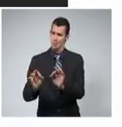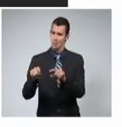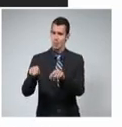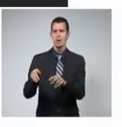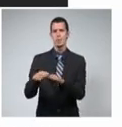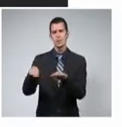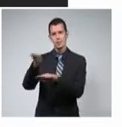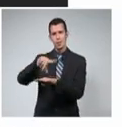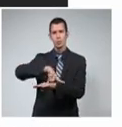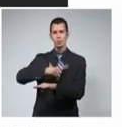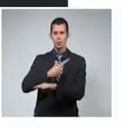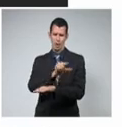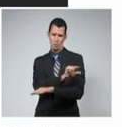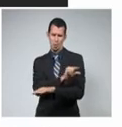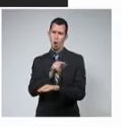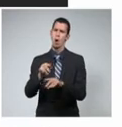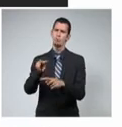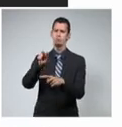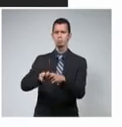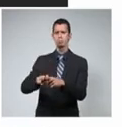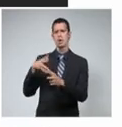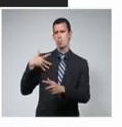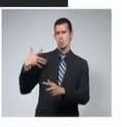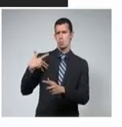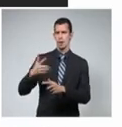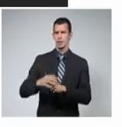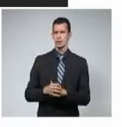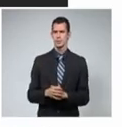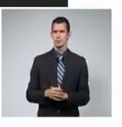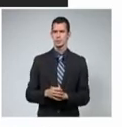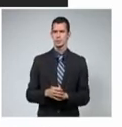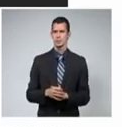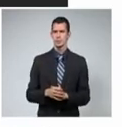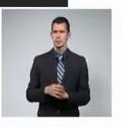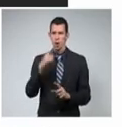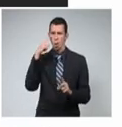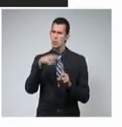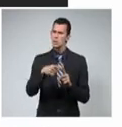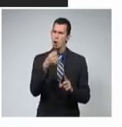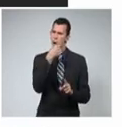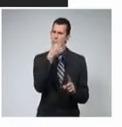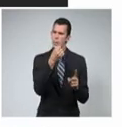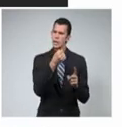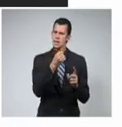¿a qué? A socavar la intelectualidad cubana. Para eso, ya ven,